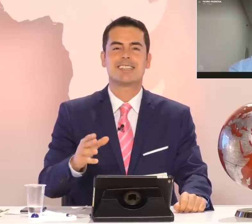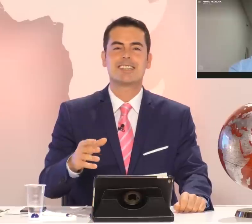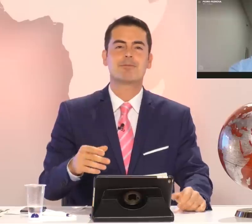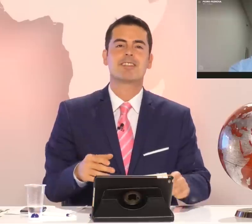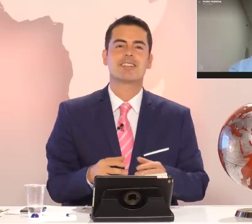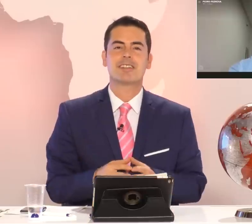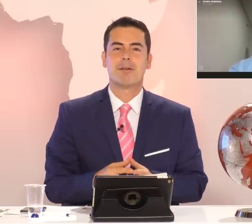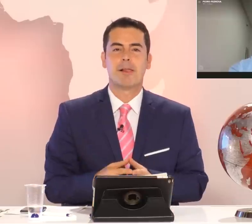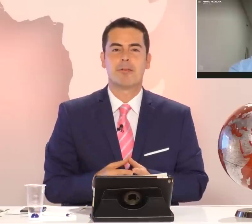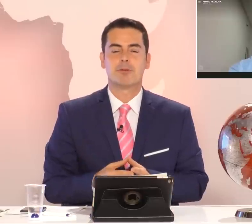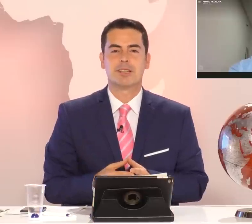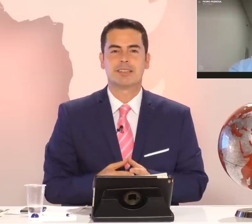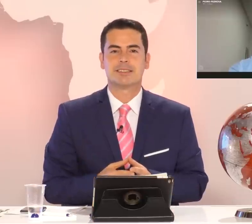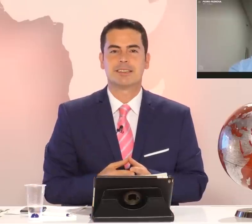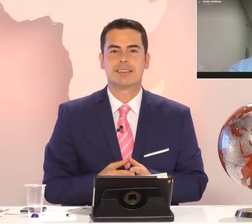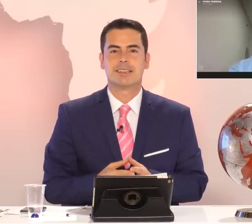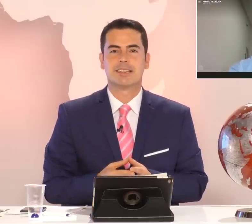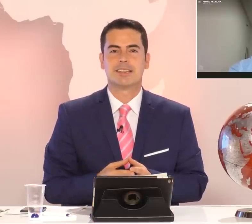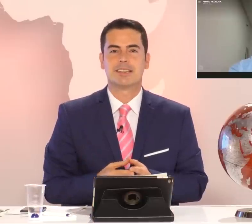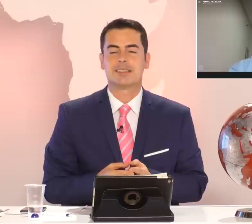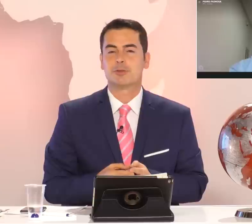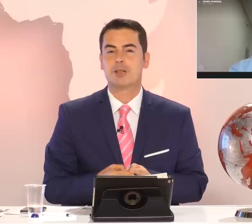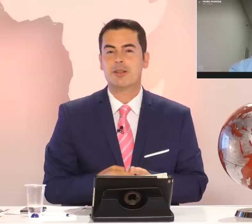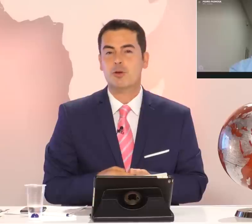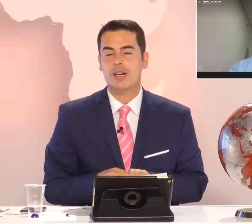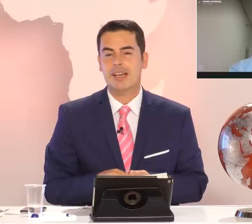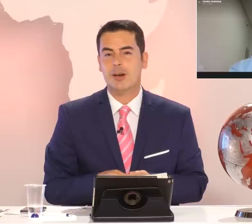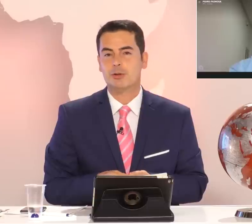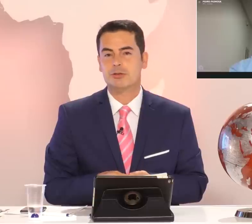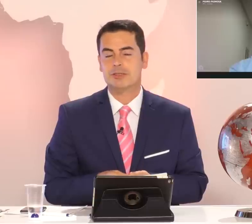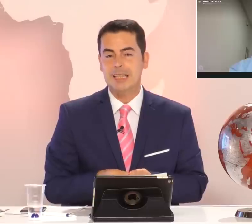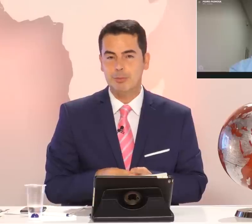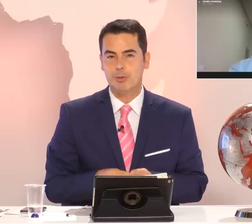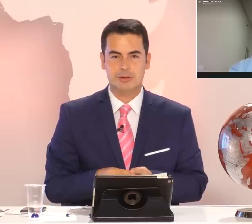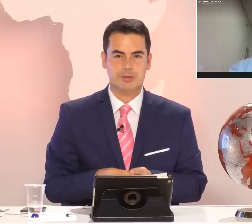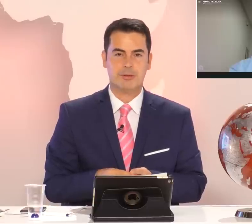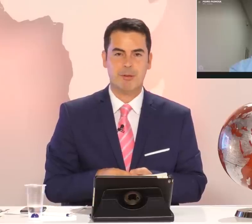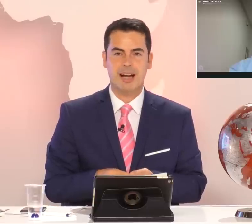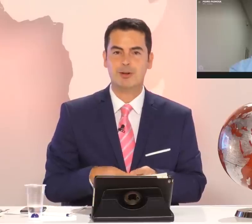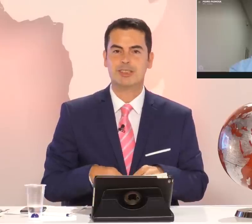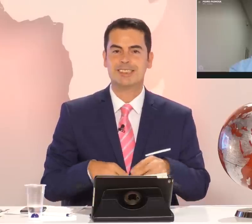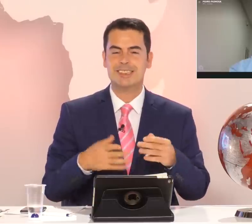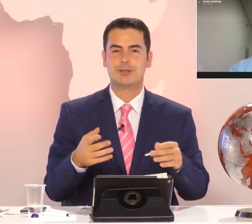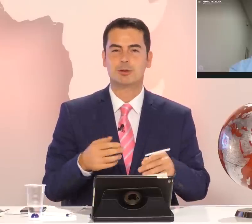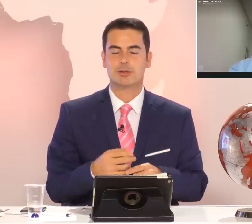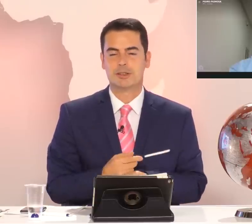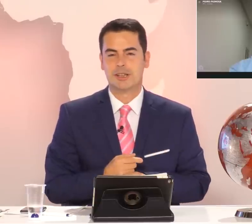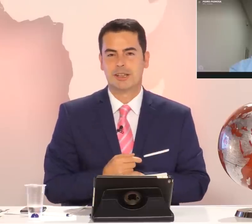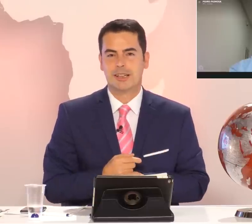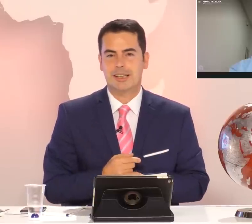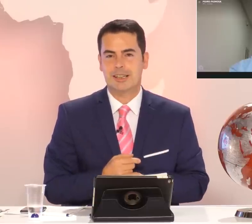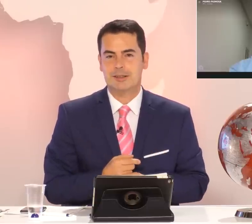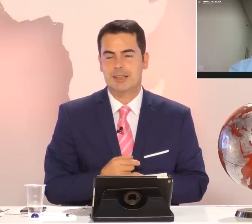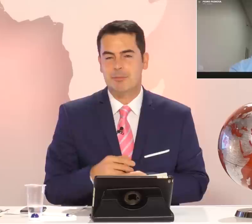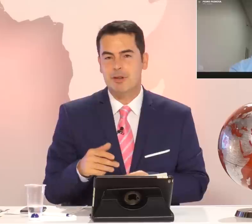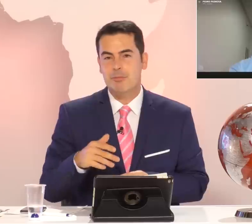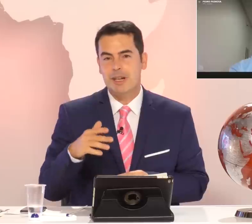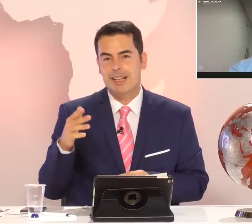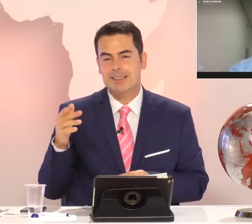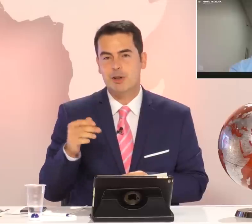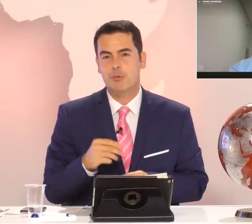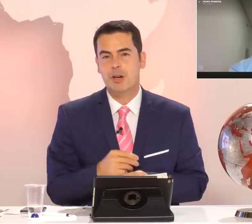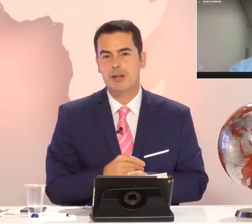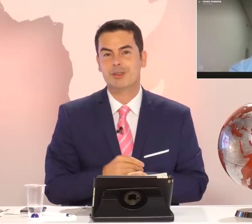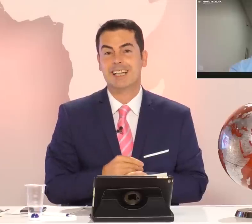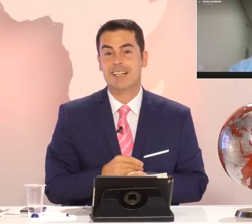en España desgraciadamente, pues se suelen coger a los tipos malos y siniestros y les pueden